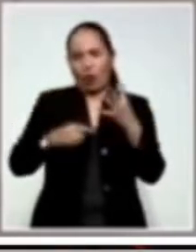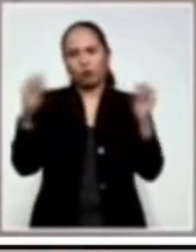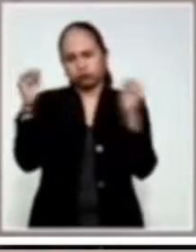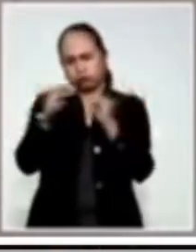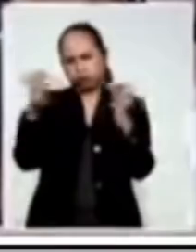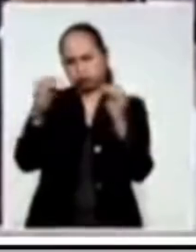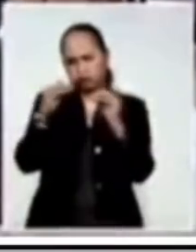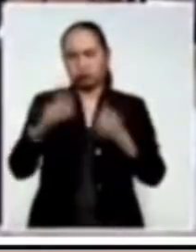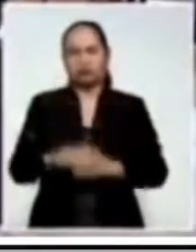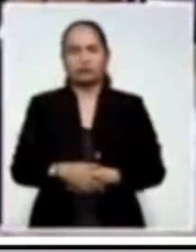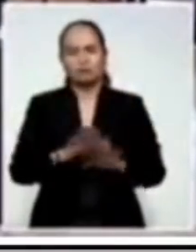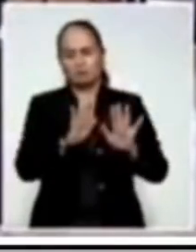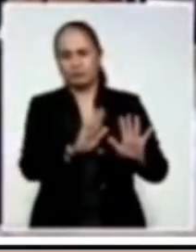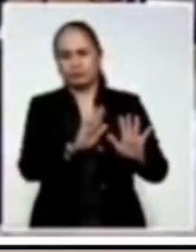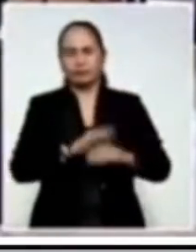Perfecto.